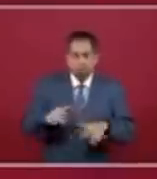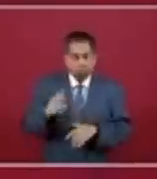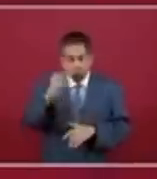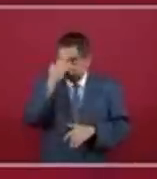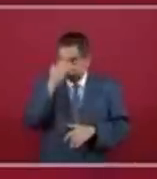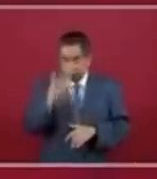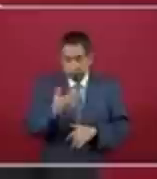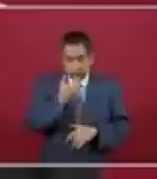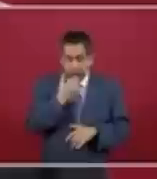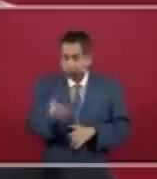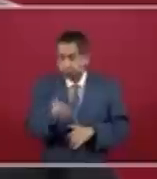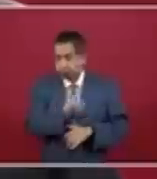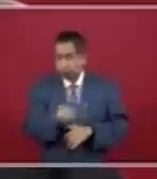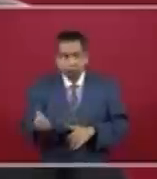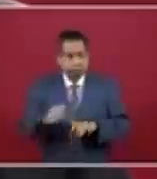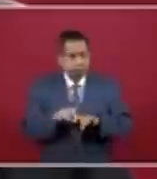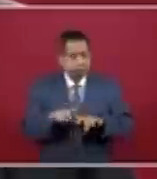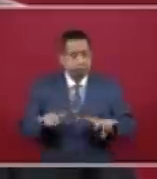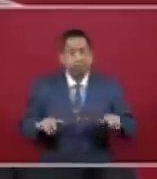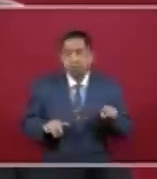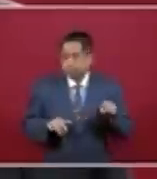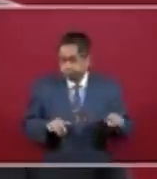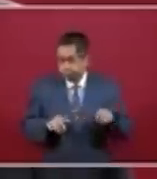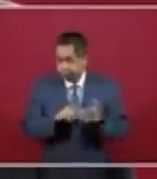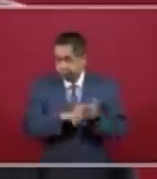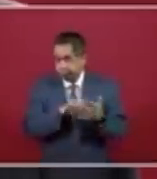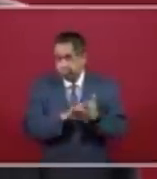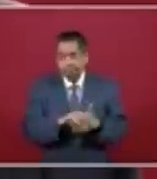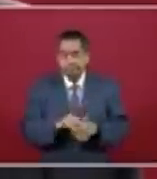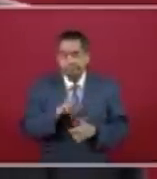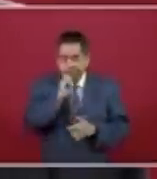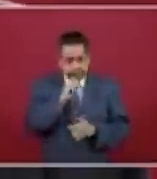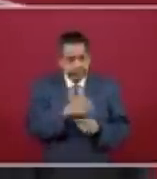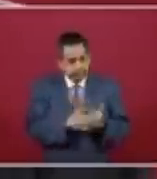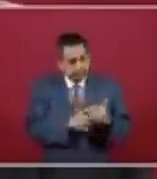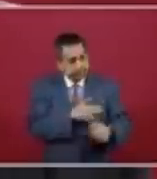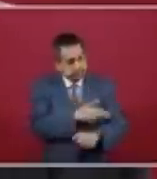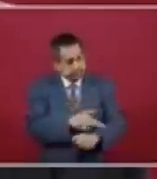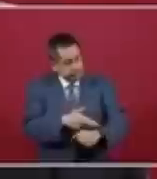extraordinario, también que un proceso de